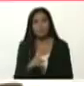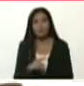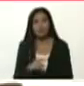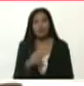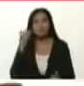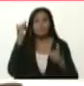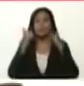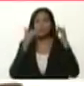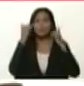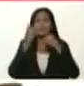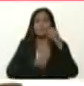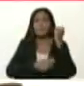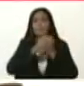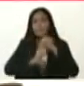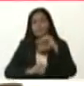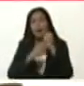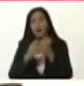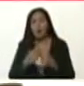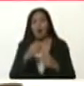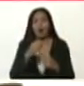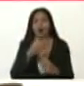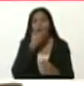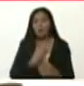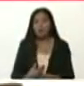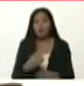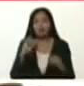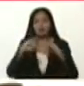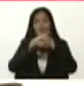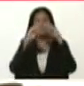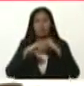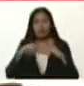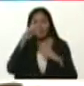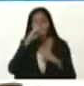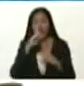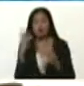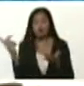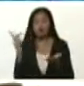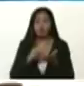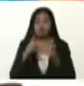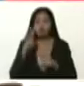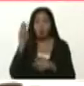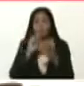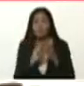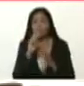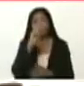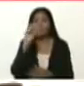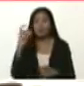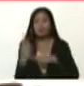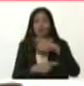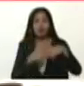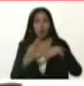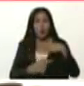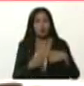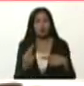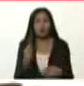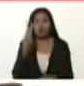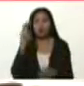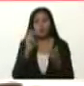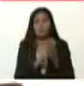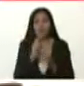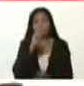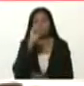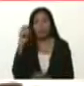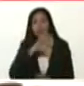gaita, navidades, feliz año y llega el 2020, compadre, en revolución, 2020 de